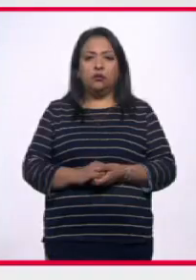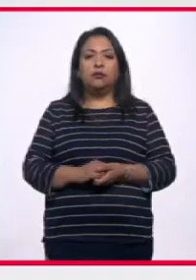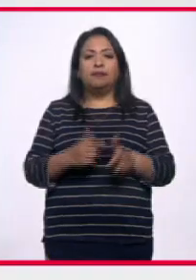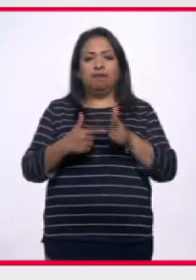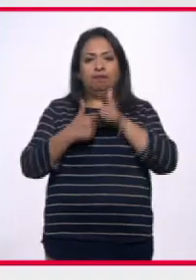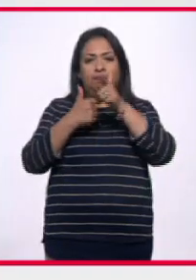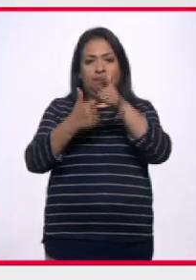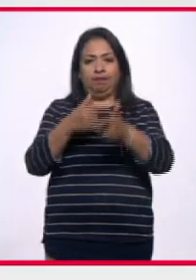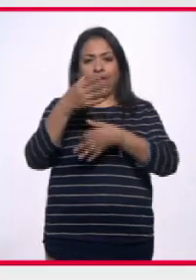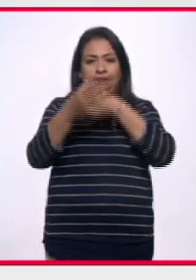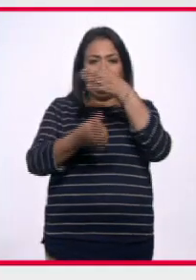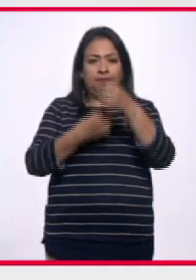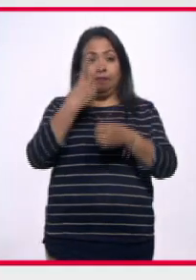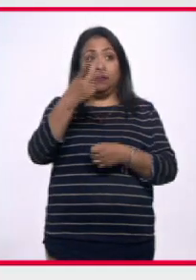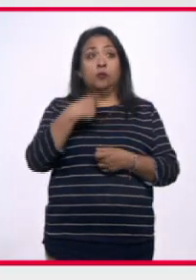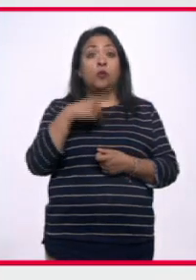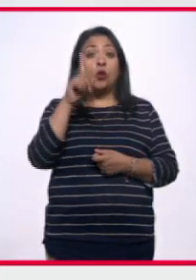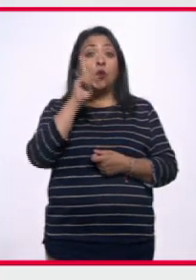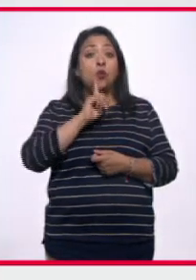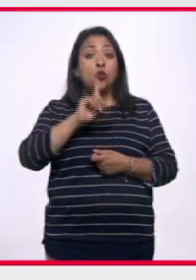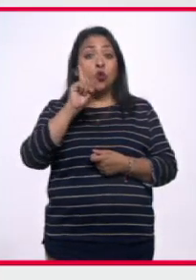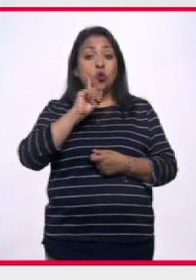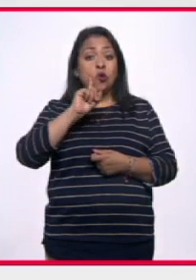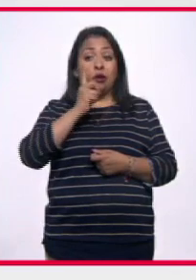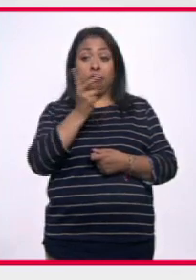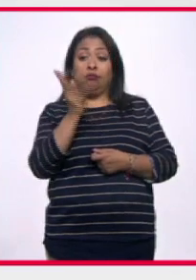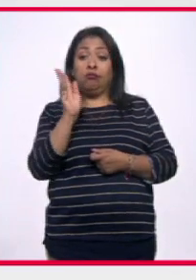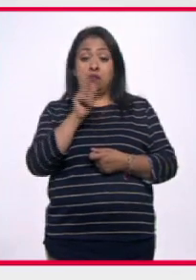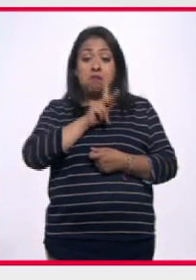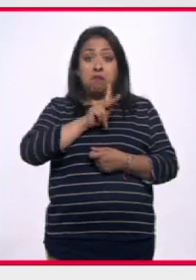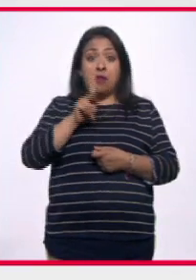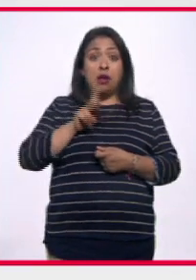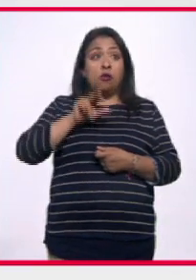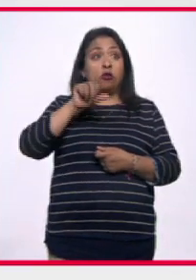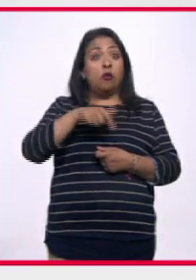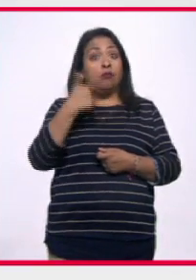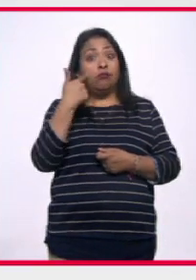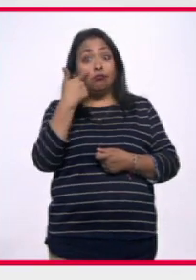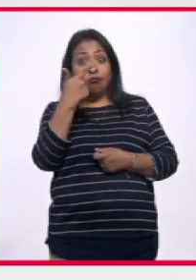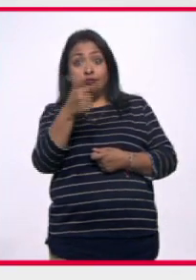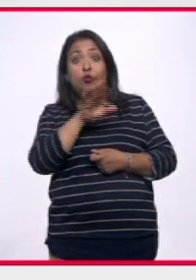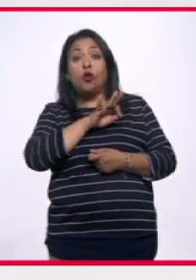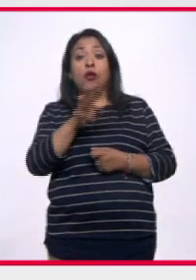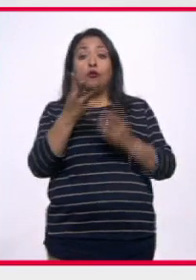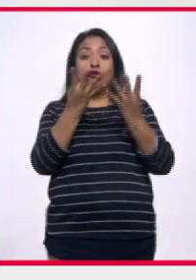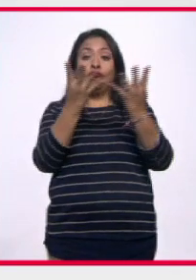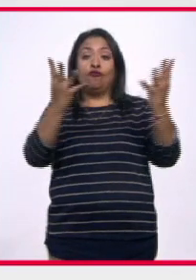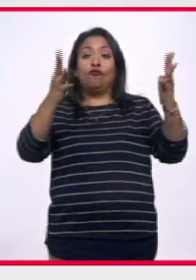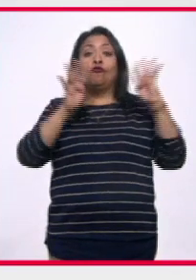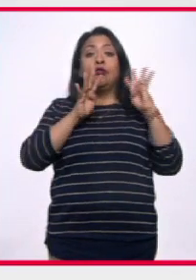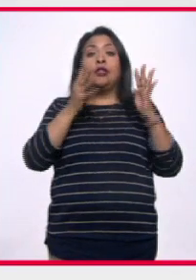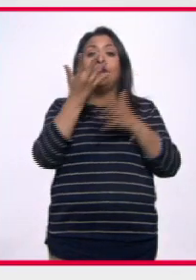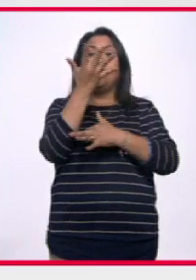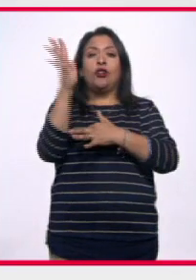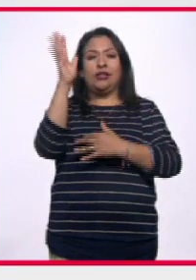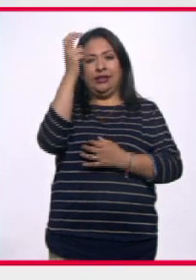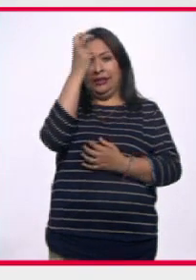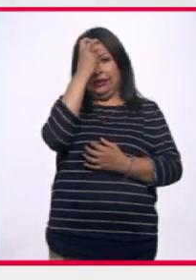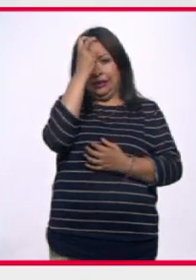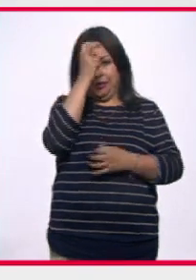continuamos aquí noticias 22 las mujeres que formaron nuestra patria ahora las podemos encontrar en las rejas de chapultepec